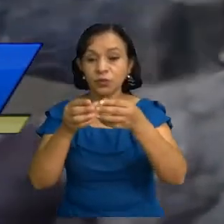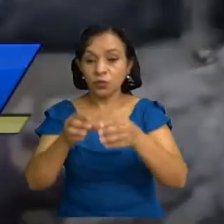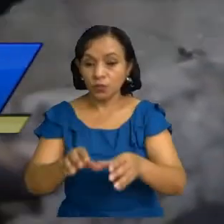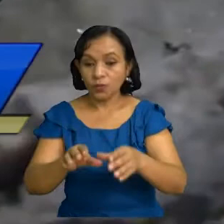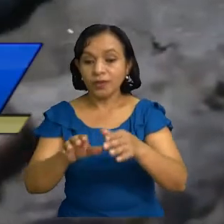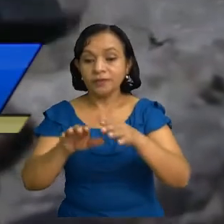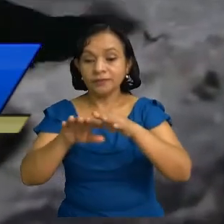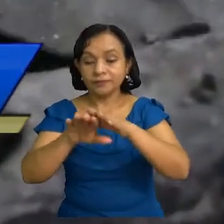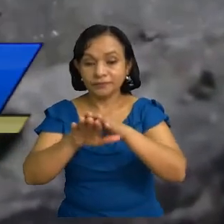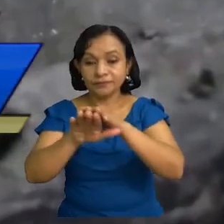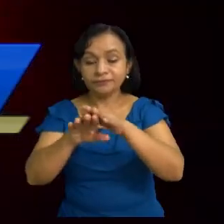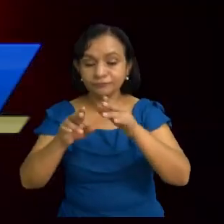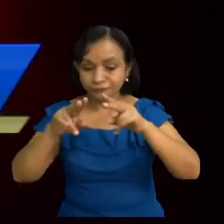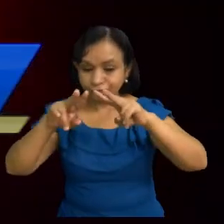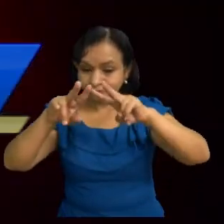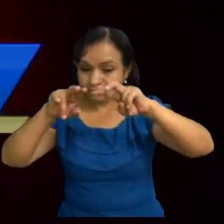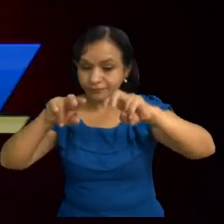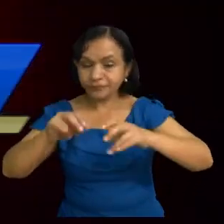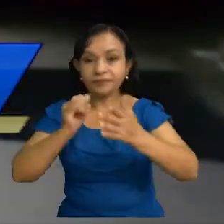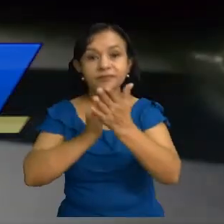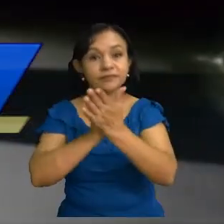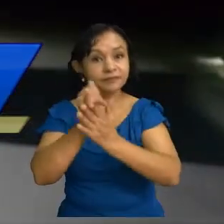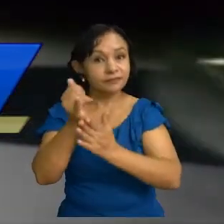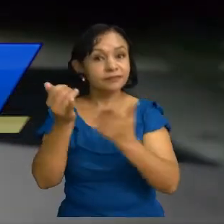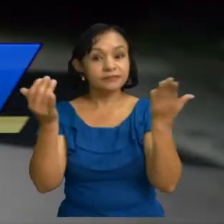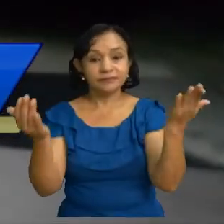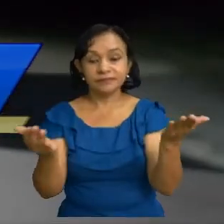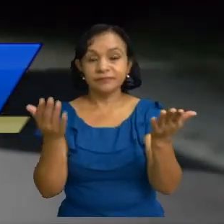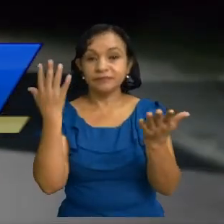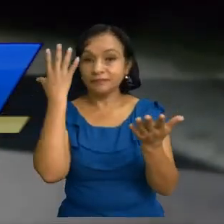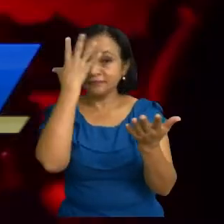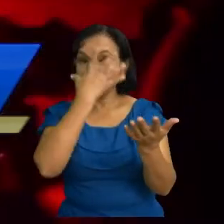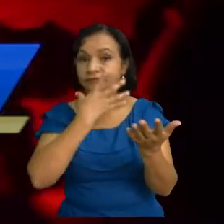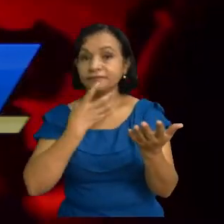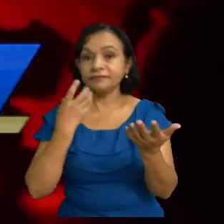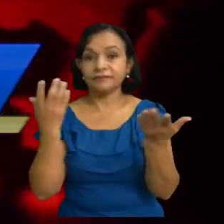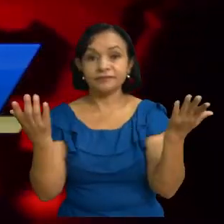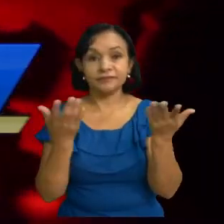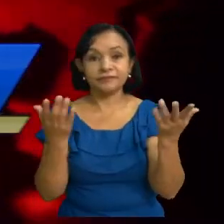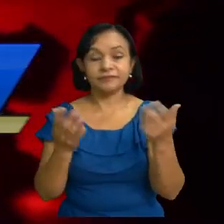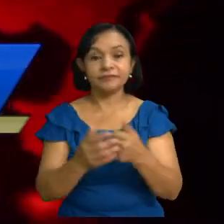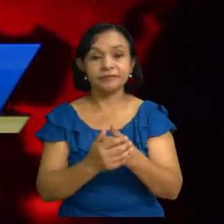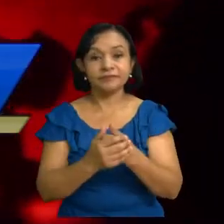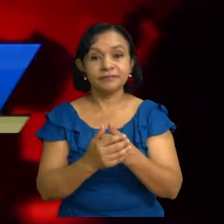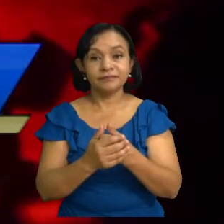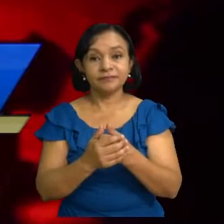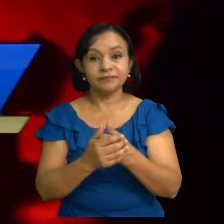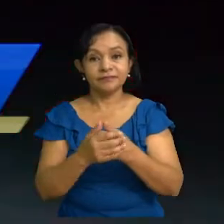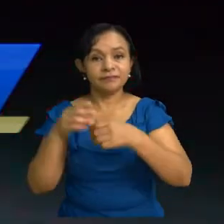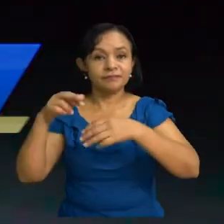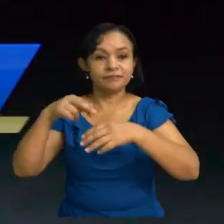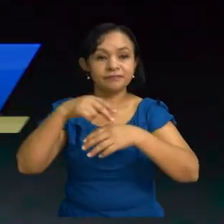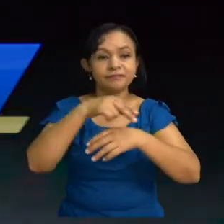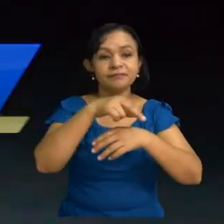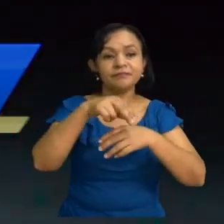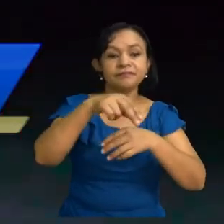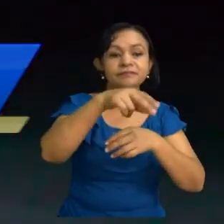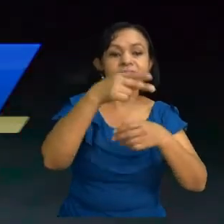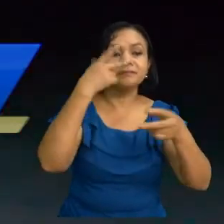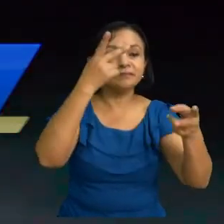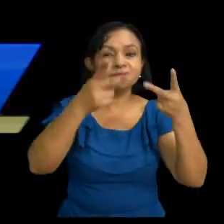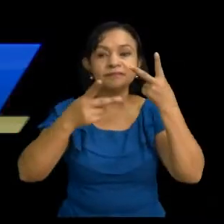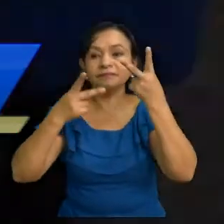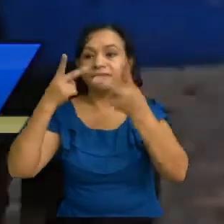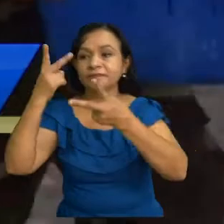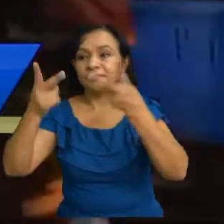desarrollar las investigaciones entonces es una belleza pues que senderos con condiciones para